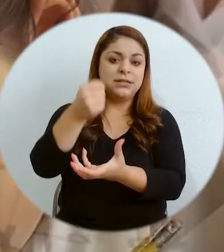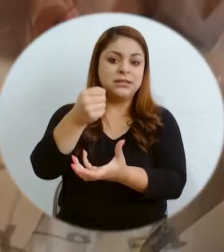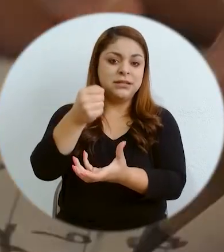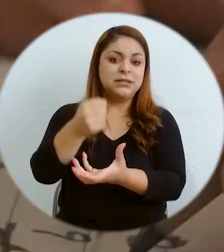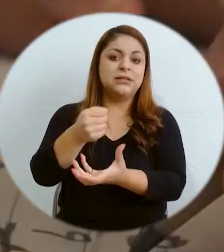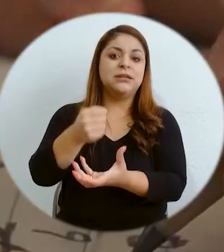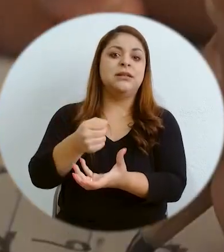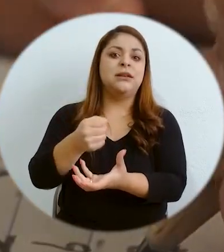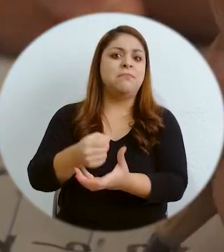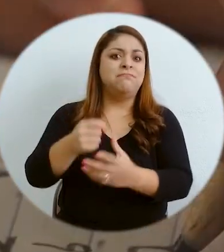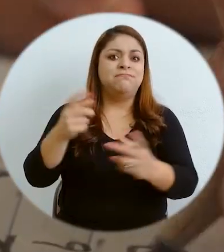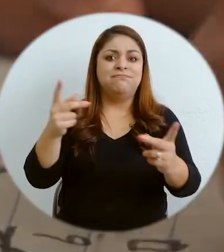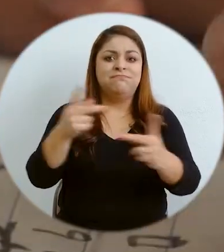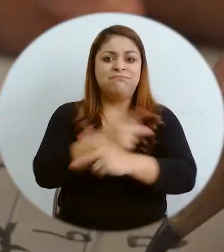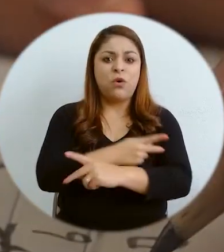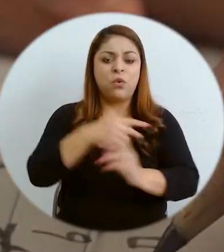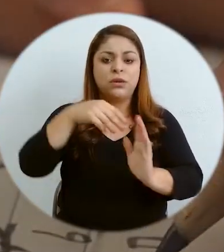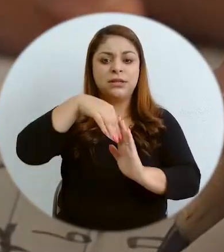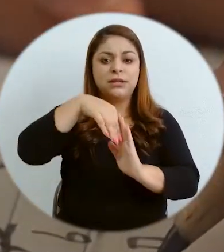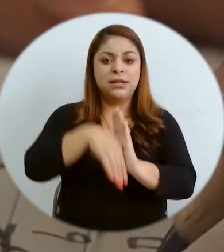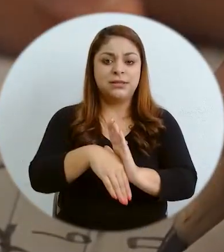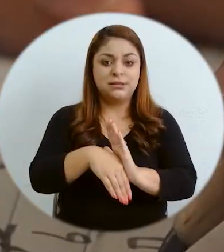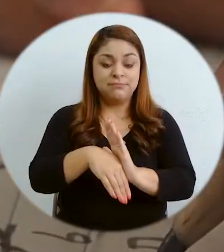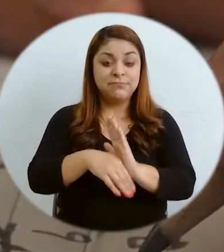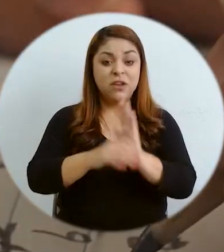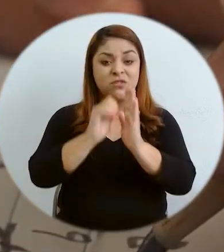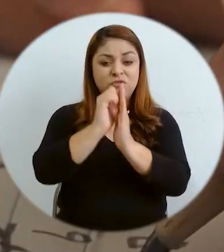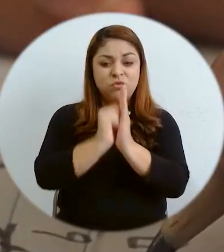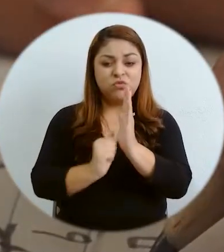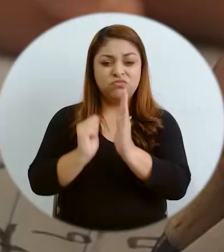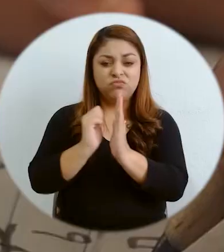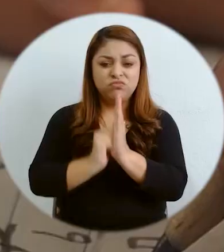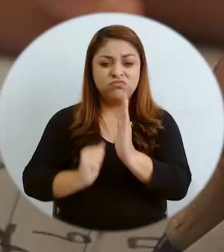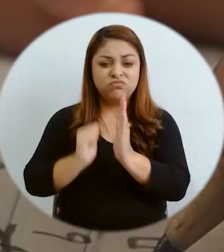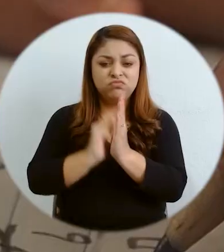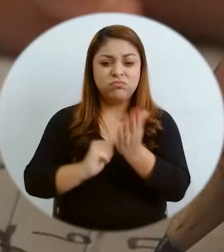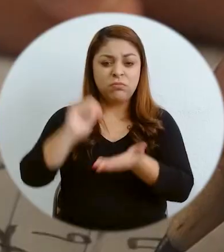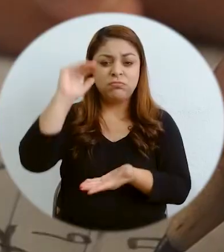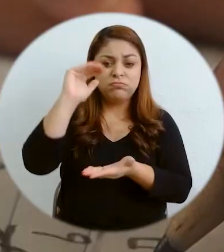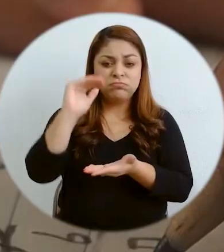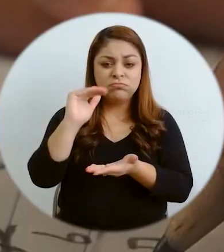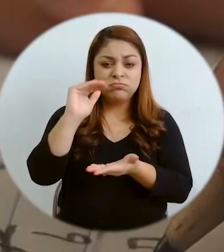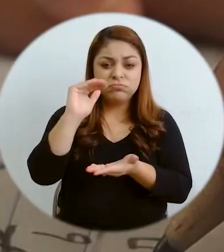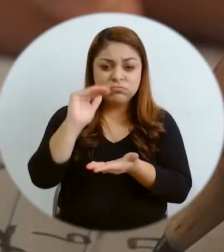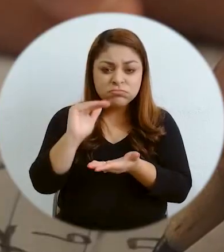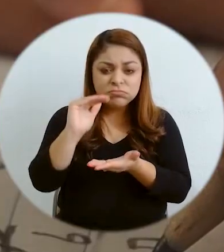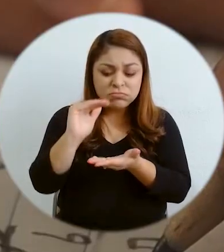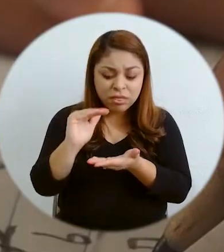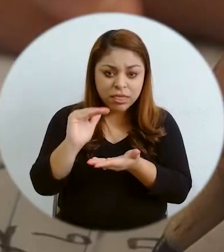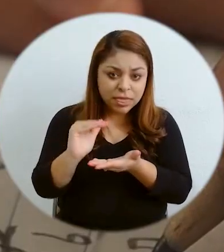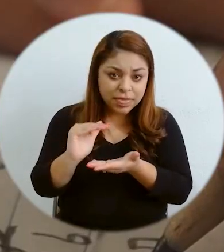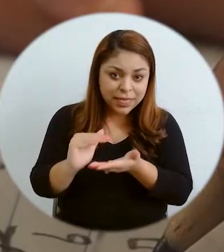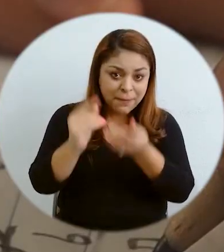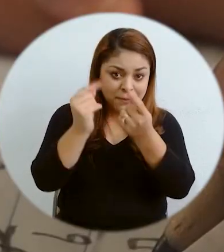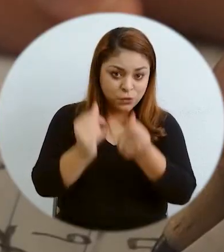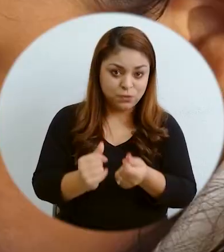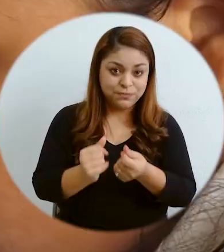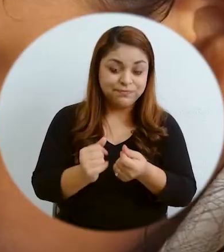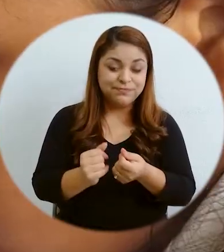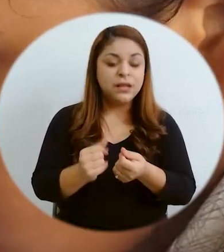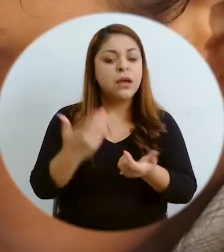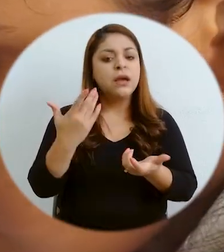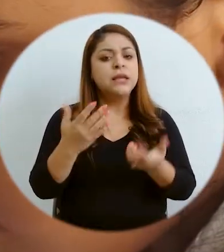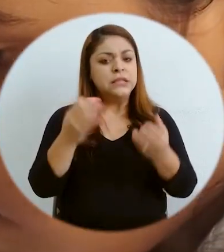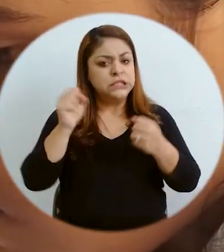la crisis. Efectivamente, como dice la compañera, la dignificación de los docentes y las docentes